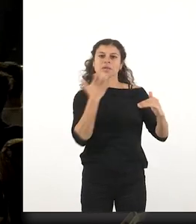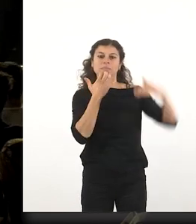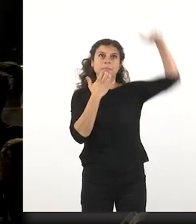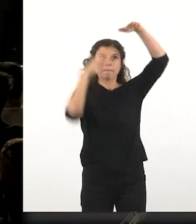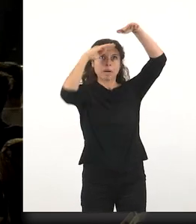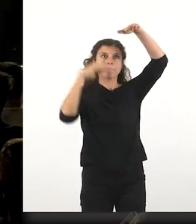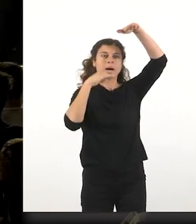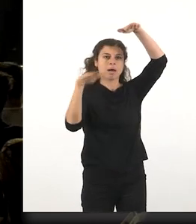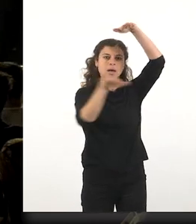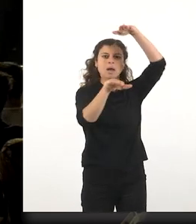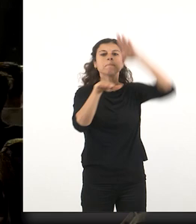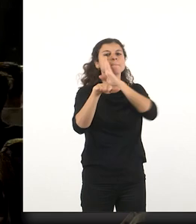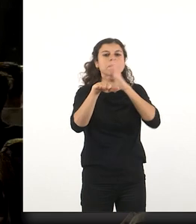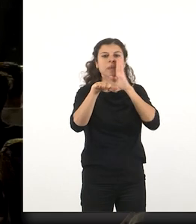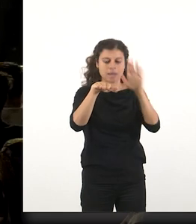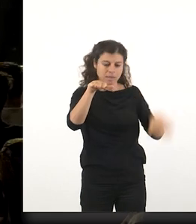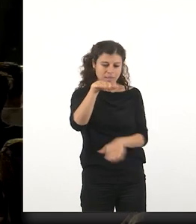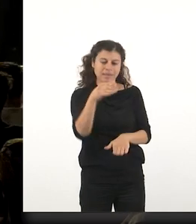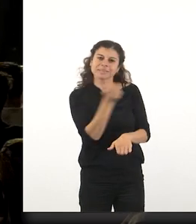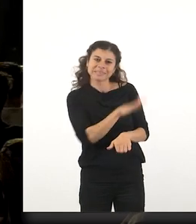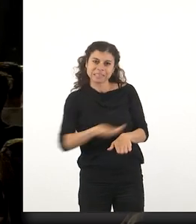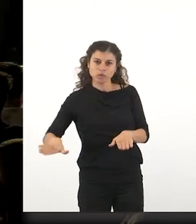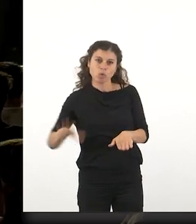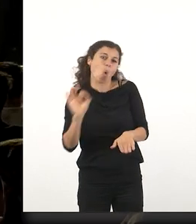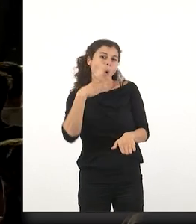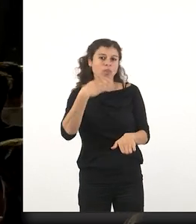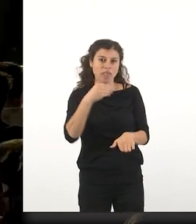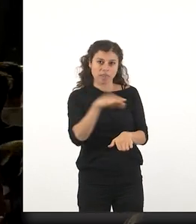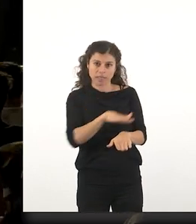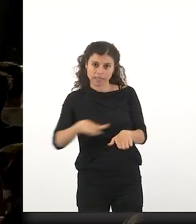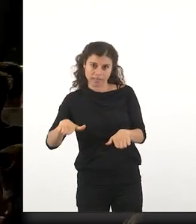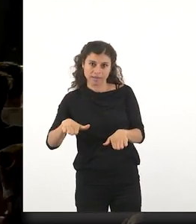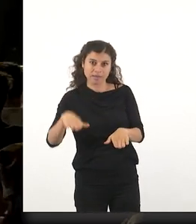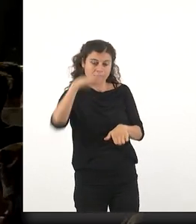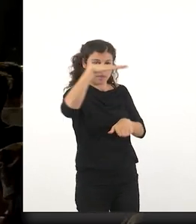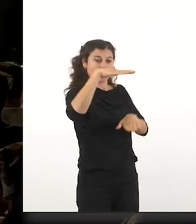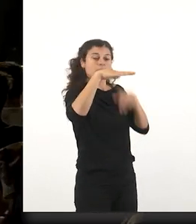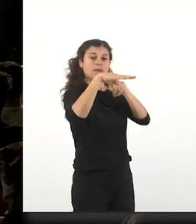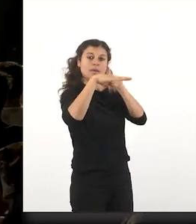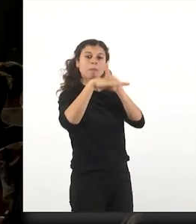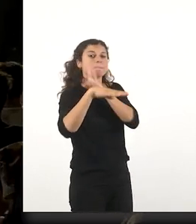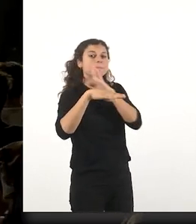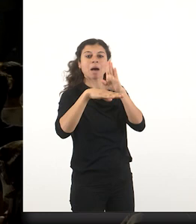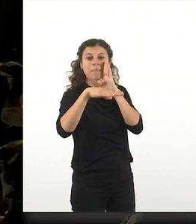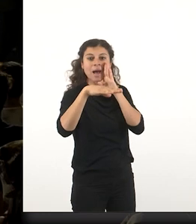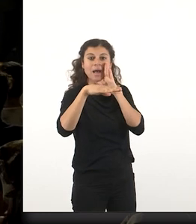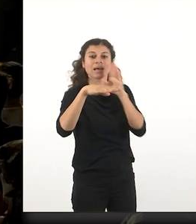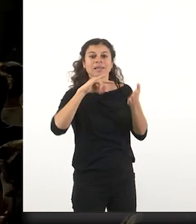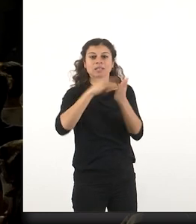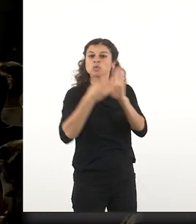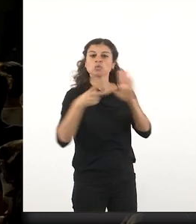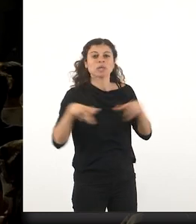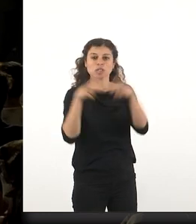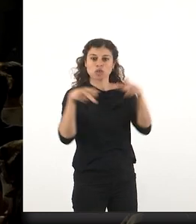mamá, criaturas o adolescentes, mamá, por estructura social, pasa mucho tiempo